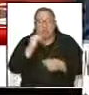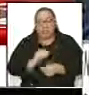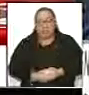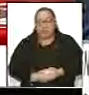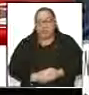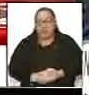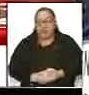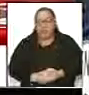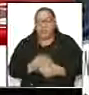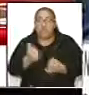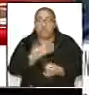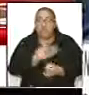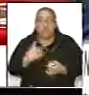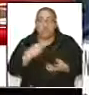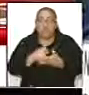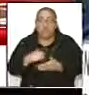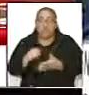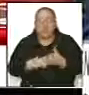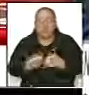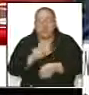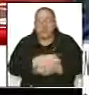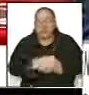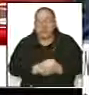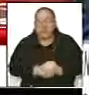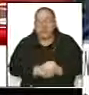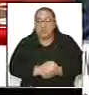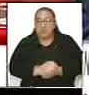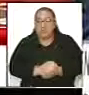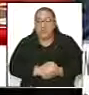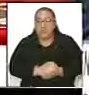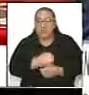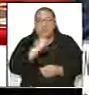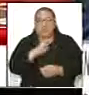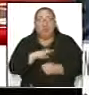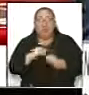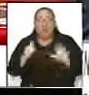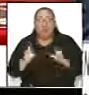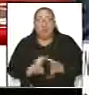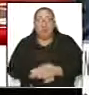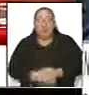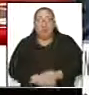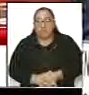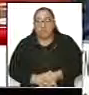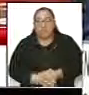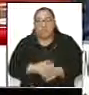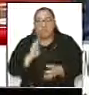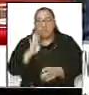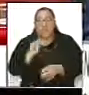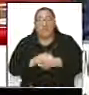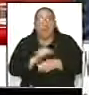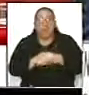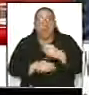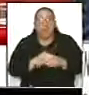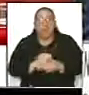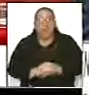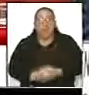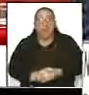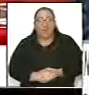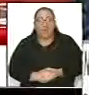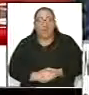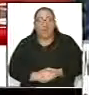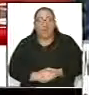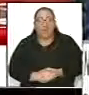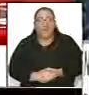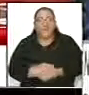o actual presidente, estamos hablando de diciembre del 2016. El Banco Mundial fue otra de